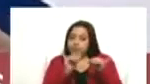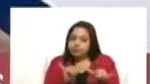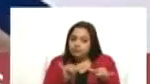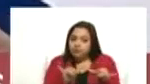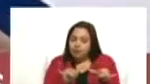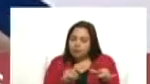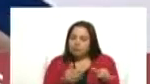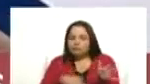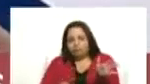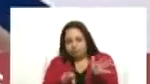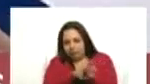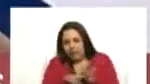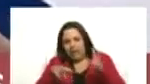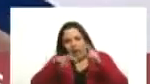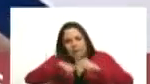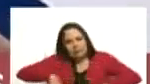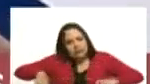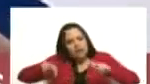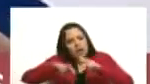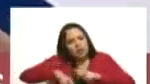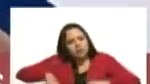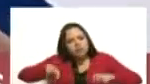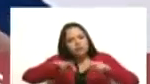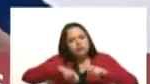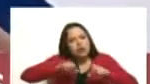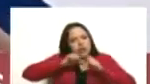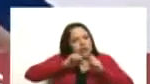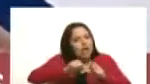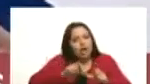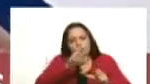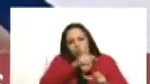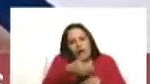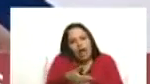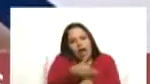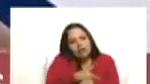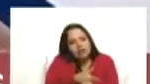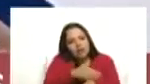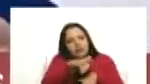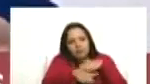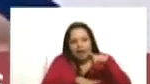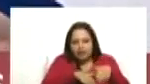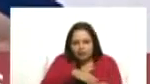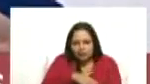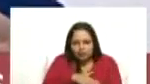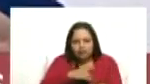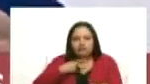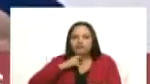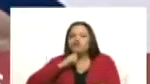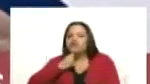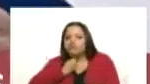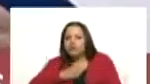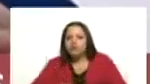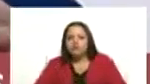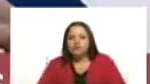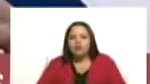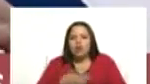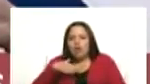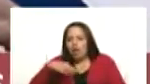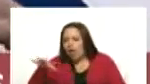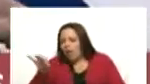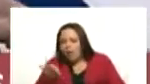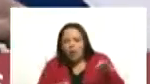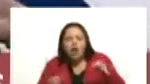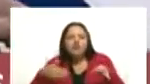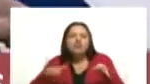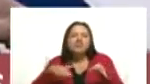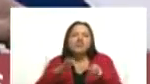repito, las investigaciones siguen en curso, no voy a adelantar los pasos siguientes. Hemos detectado fuentes de